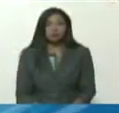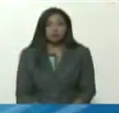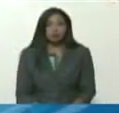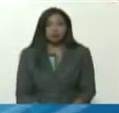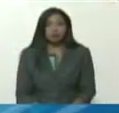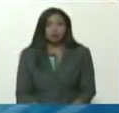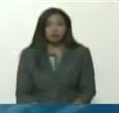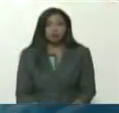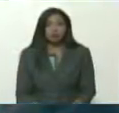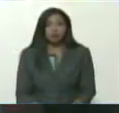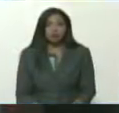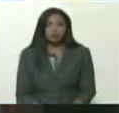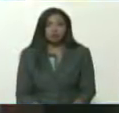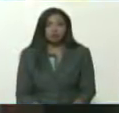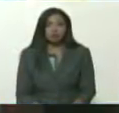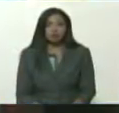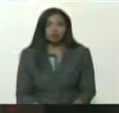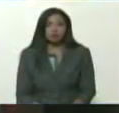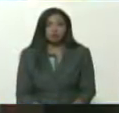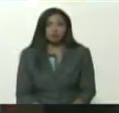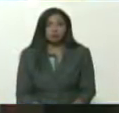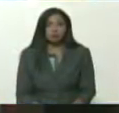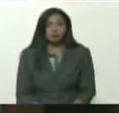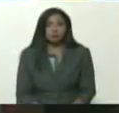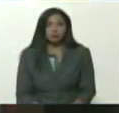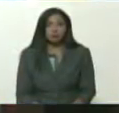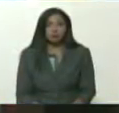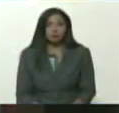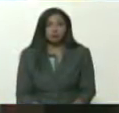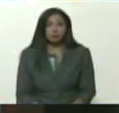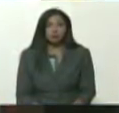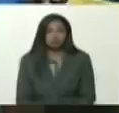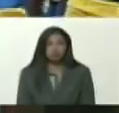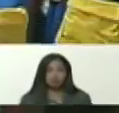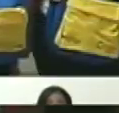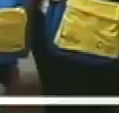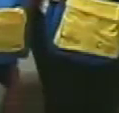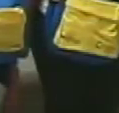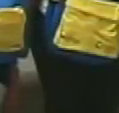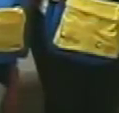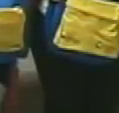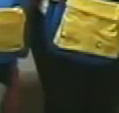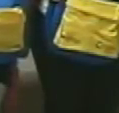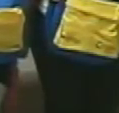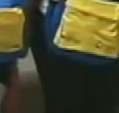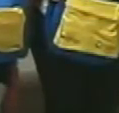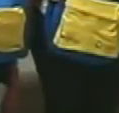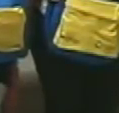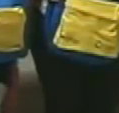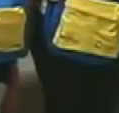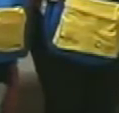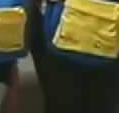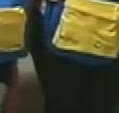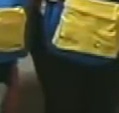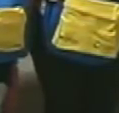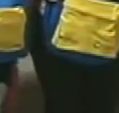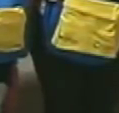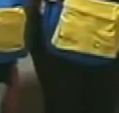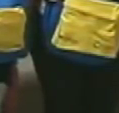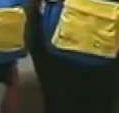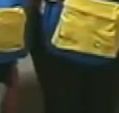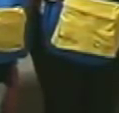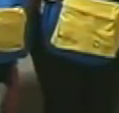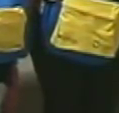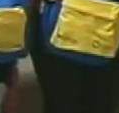Hola, presidente. Aquí estamos en el Estado Bolivariano de Miranda, orgullosos y agradecidos, señor presidente, por todos